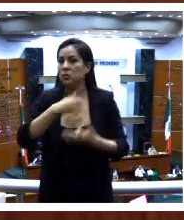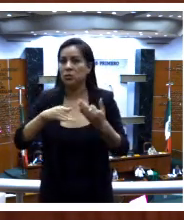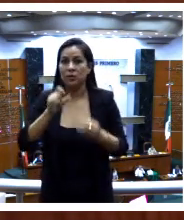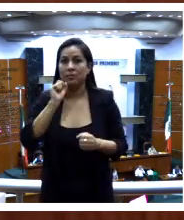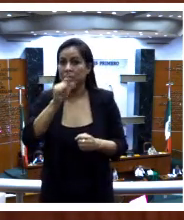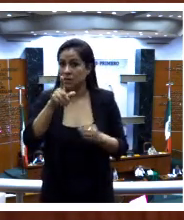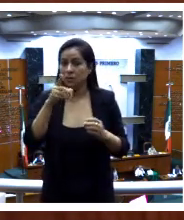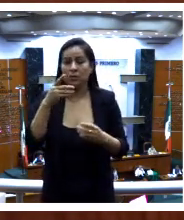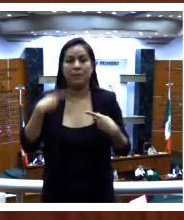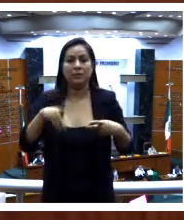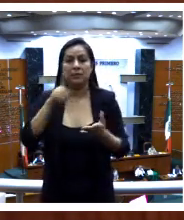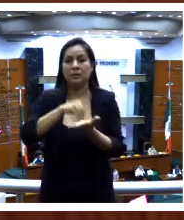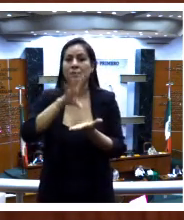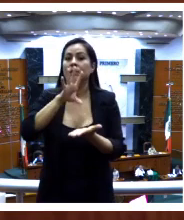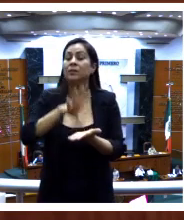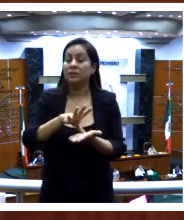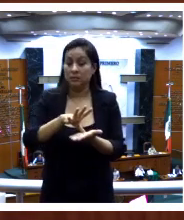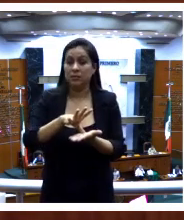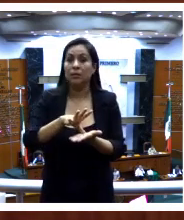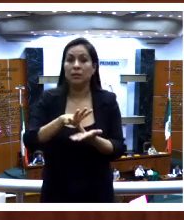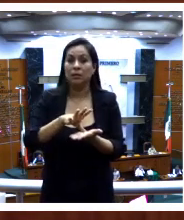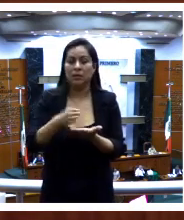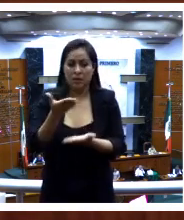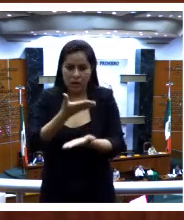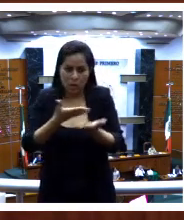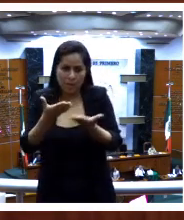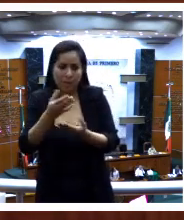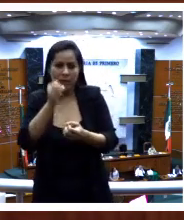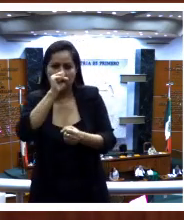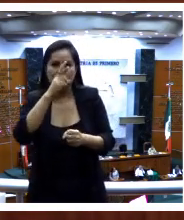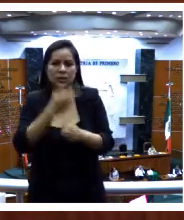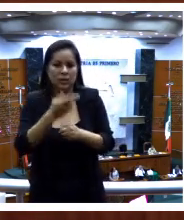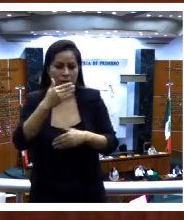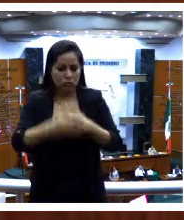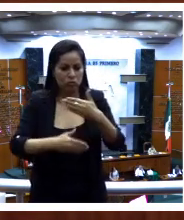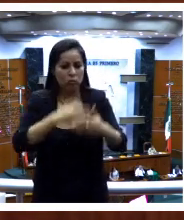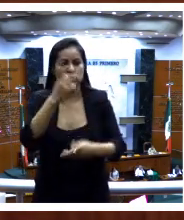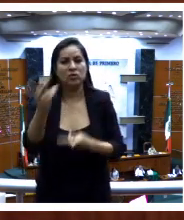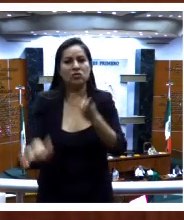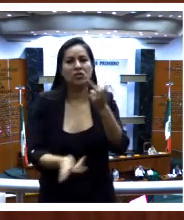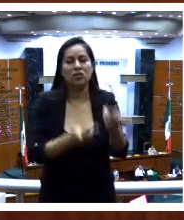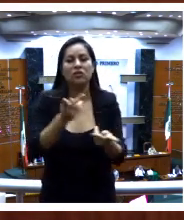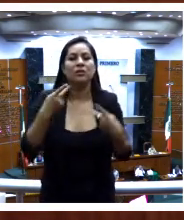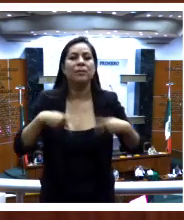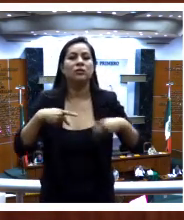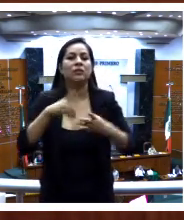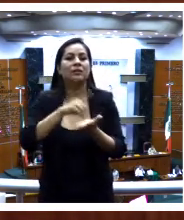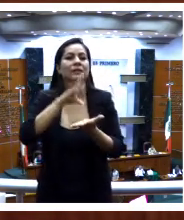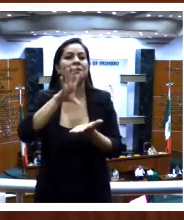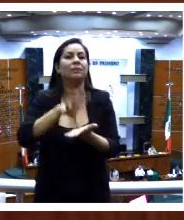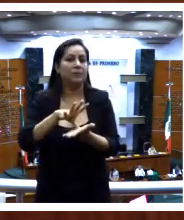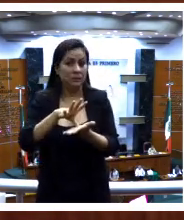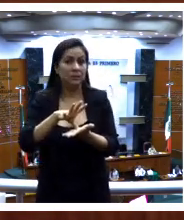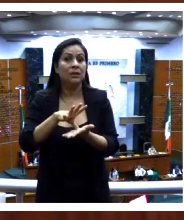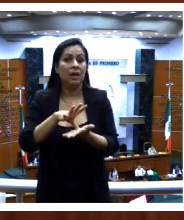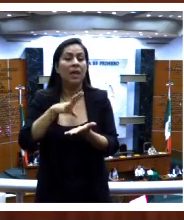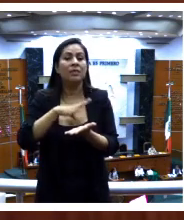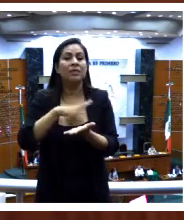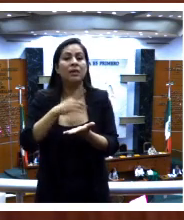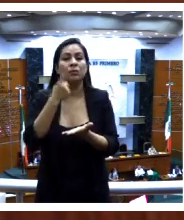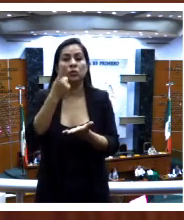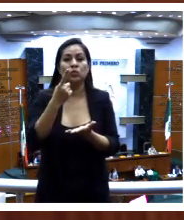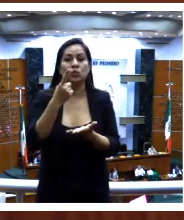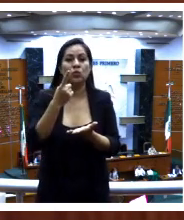las personas con discapacidad. Le comparto, secretario, que en nuestro proceso de consulta a personas con discapacidad tenemos